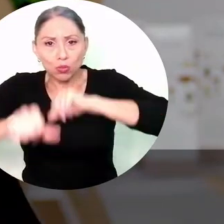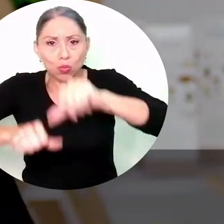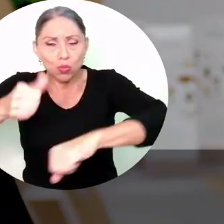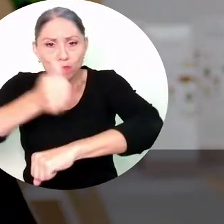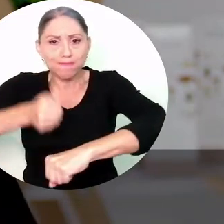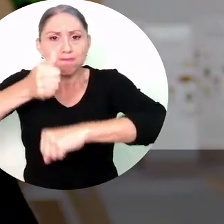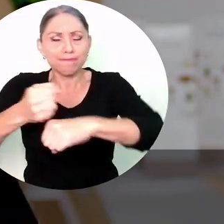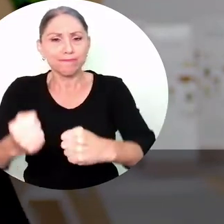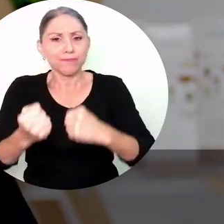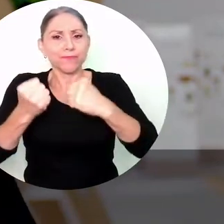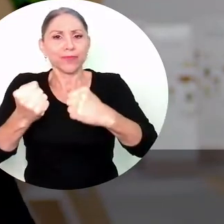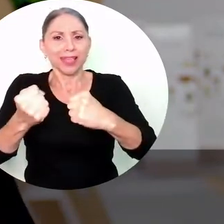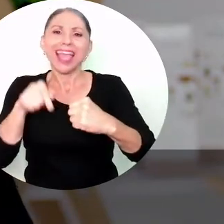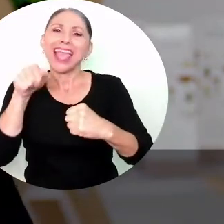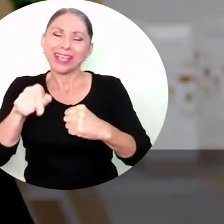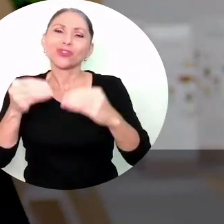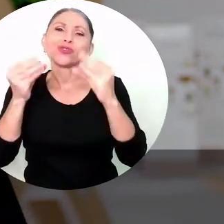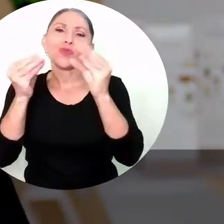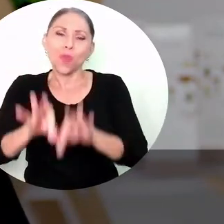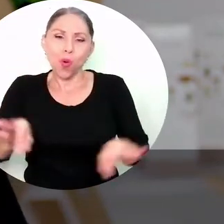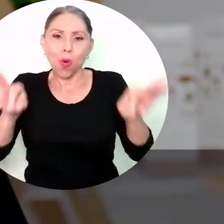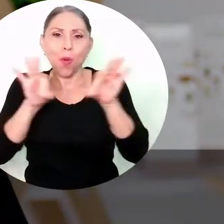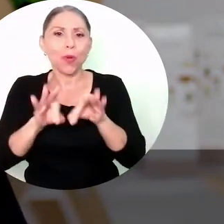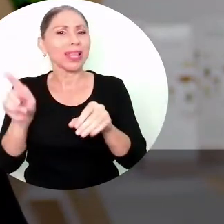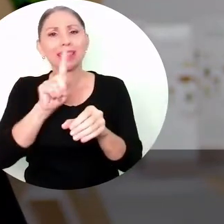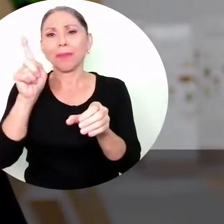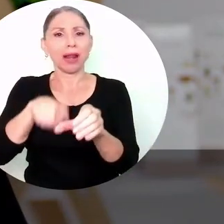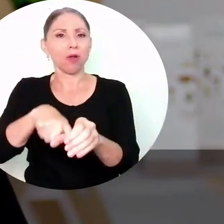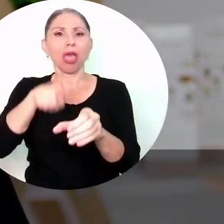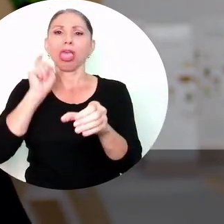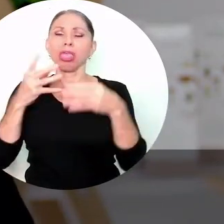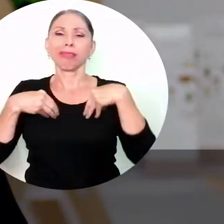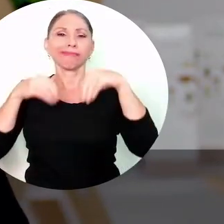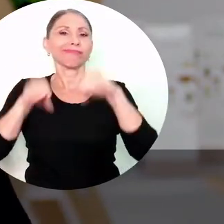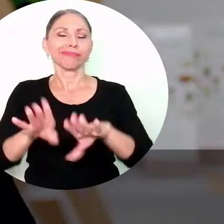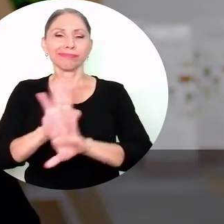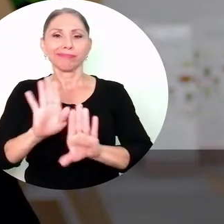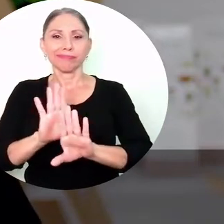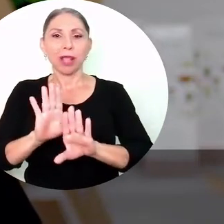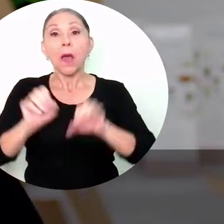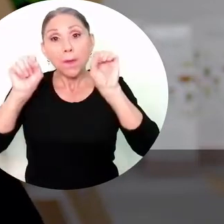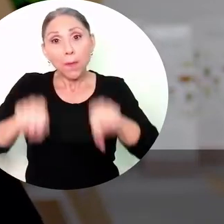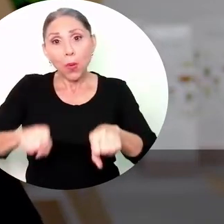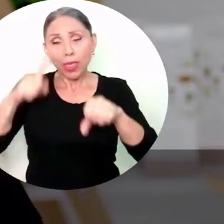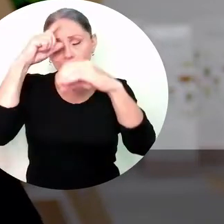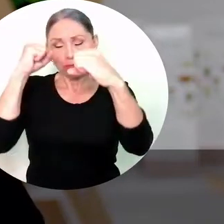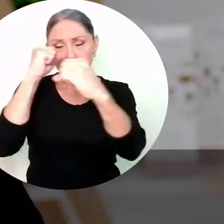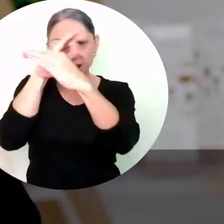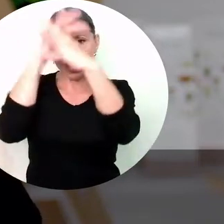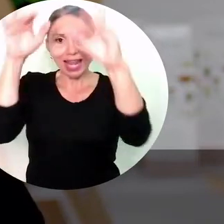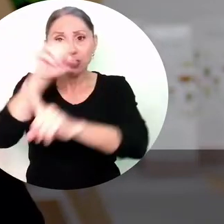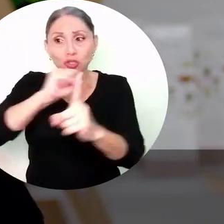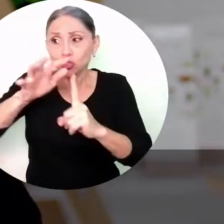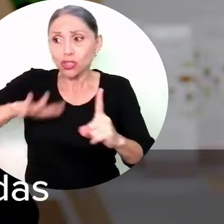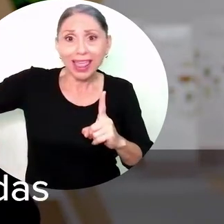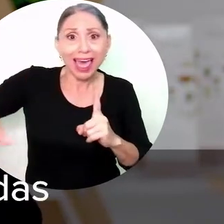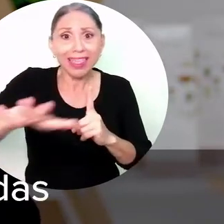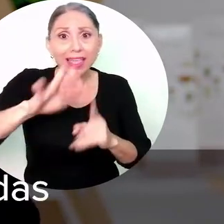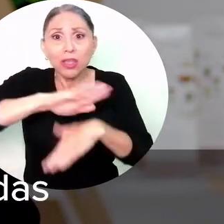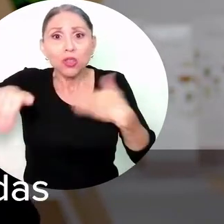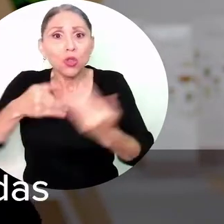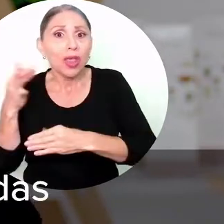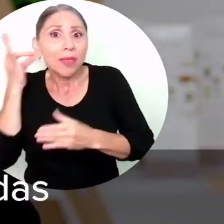estado estable es también fundamental para no desertar en este proceso. Podemos imaginar una sociedad donde todas las